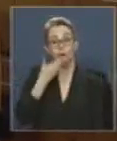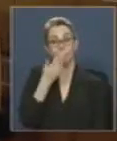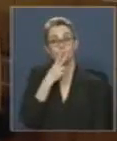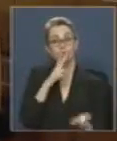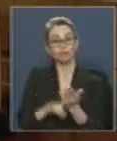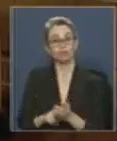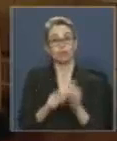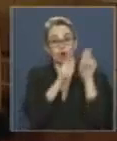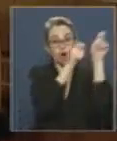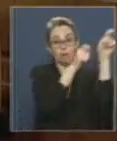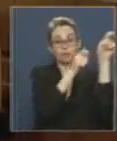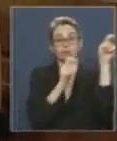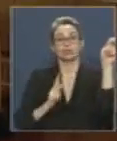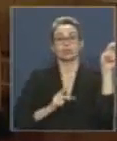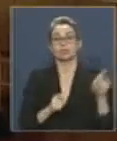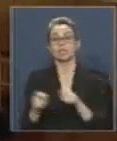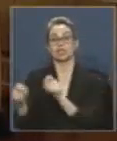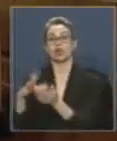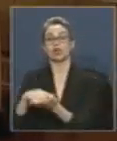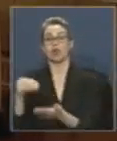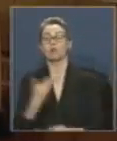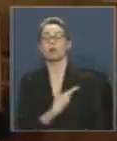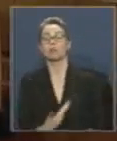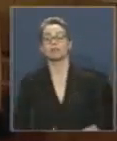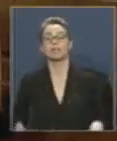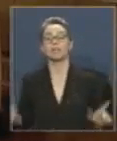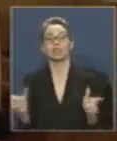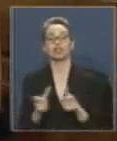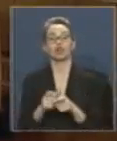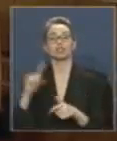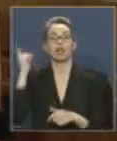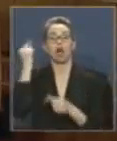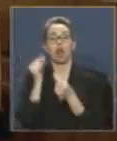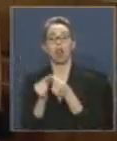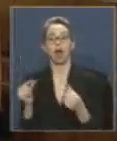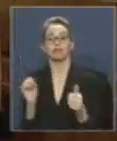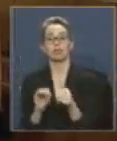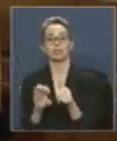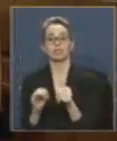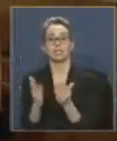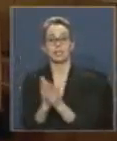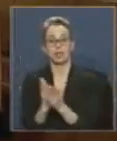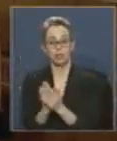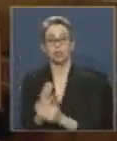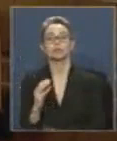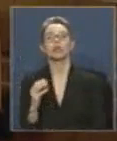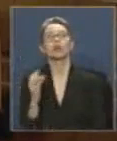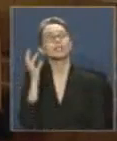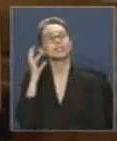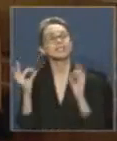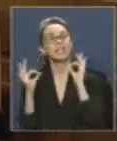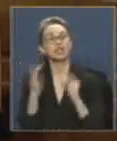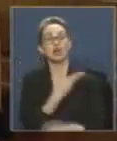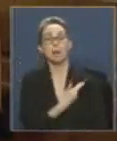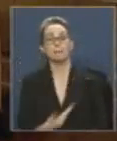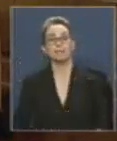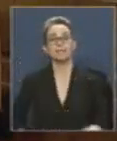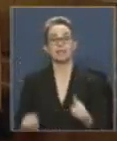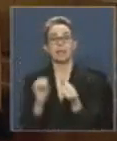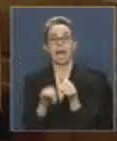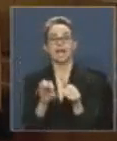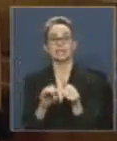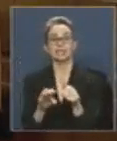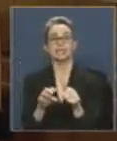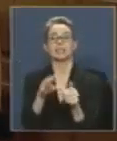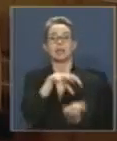señor Miguel Ángel Aranea, presidente nacional del Consejo Nacional de Asistentes de la Educación, a la señora Carmen Cárez, presidenta de los asistentes de la educación